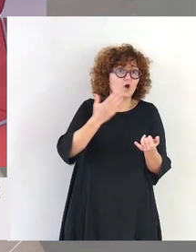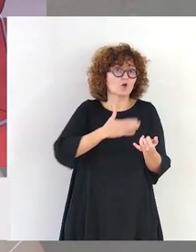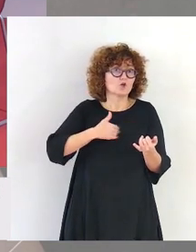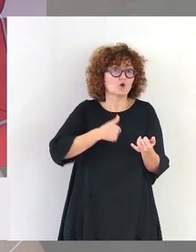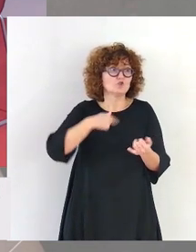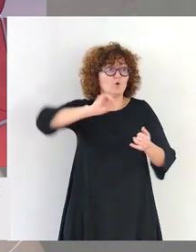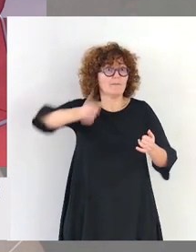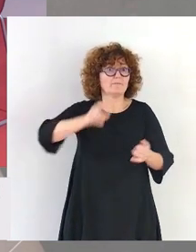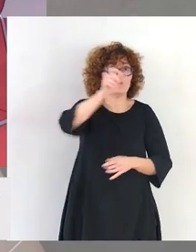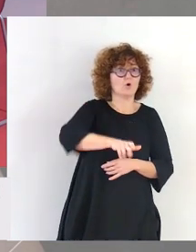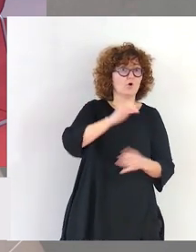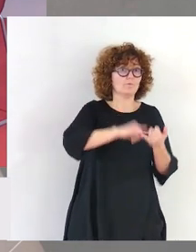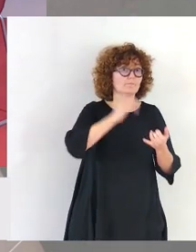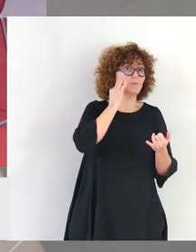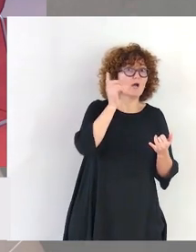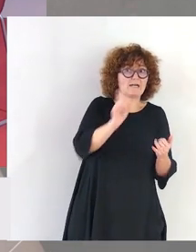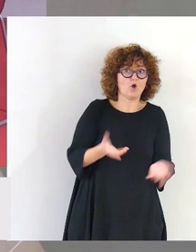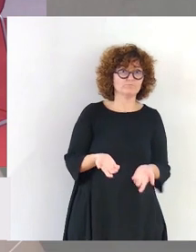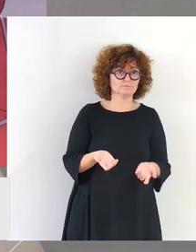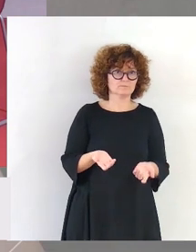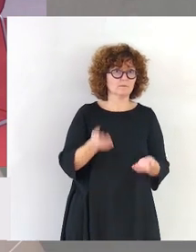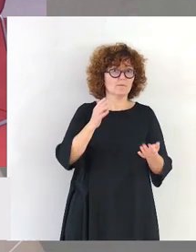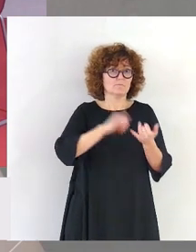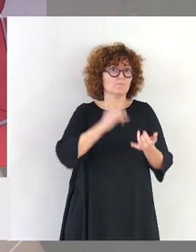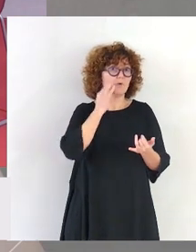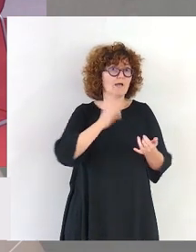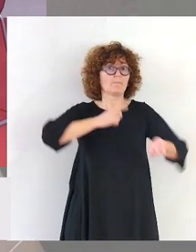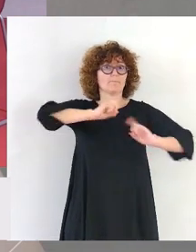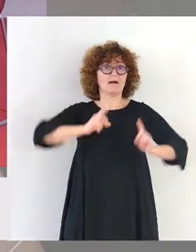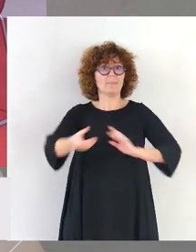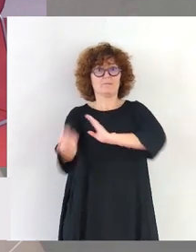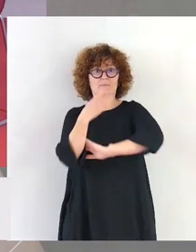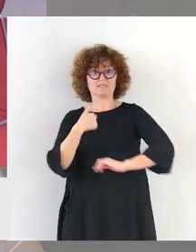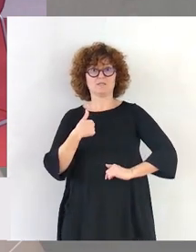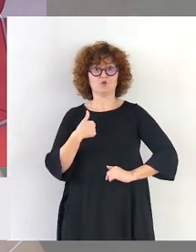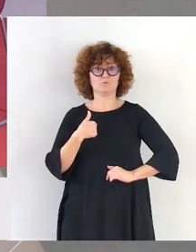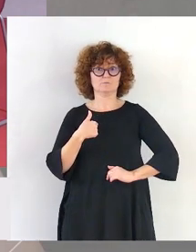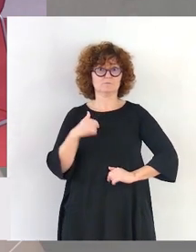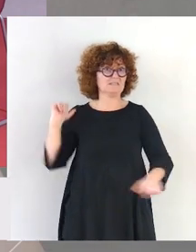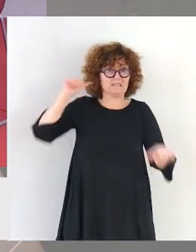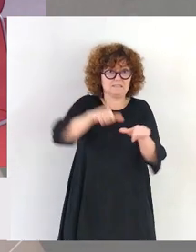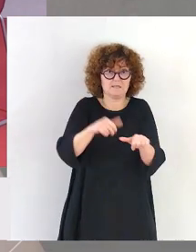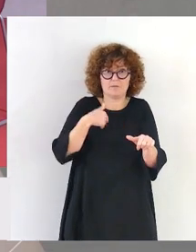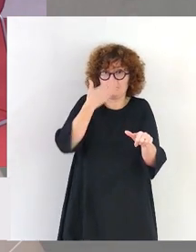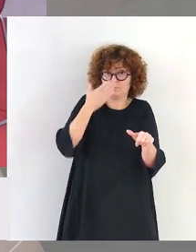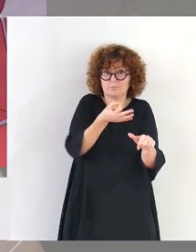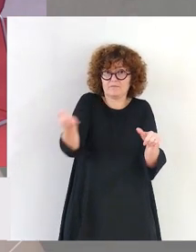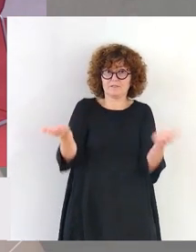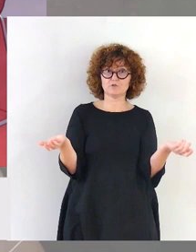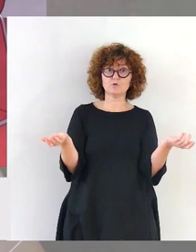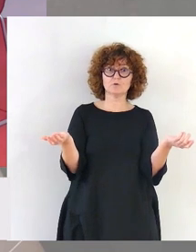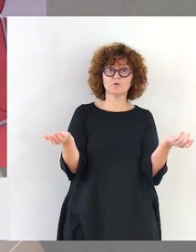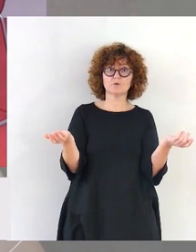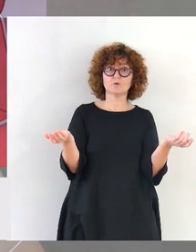de yo mando y mi mujer No mi mujer manda tanto o más que yo sin ningún problema y desde siempre y me ha parecido perfecto Es decir pero es que eso